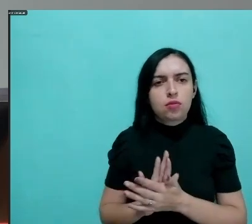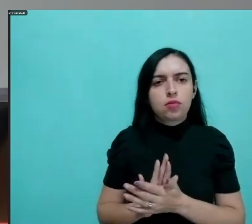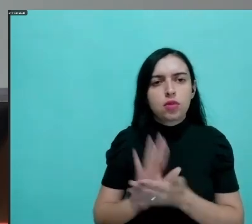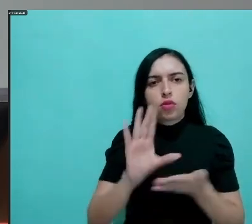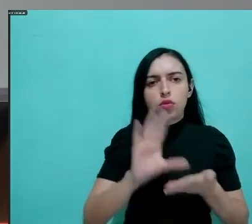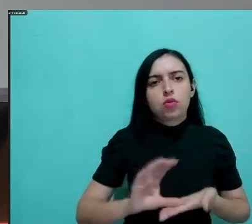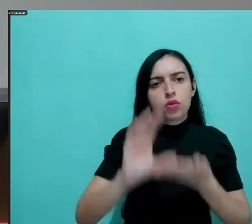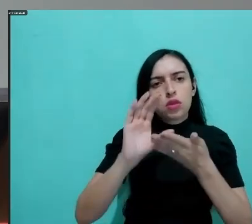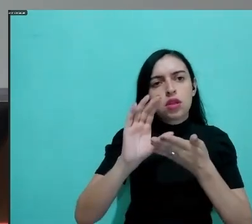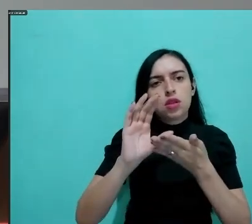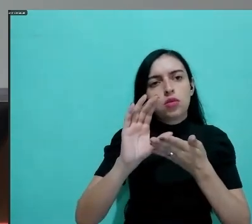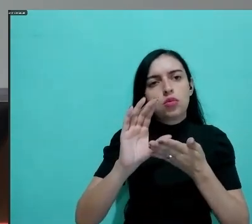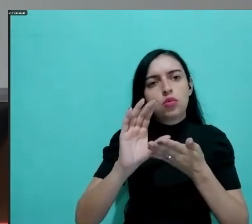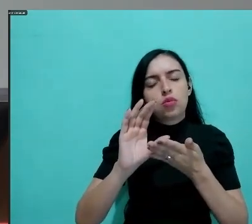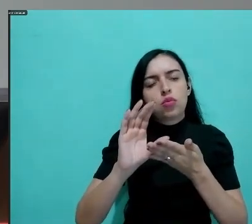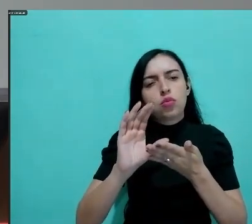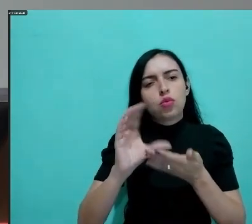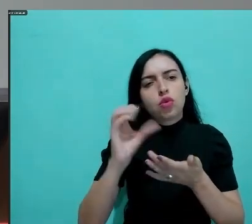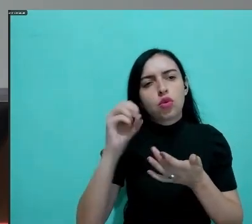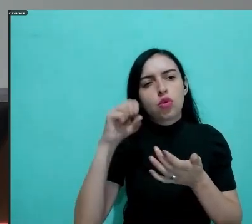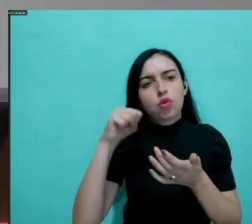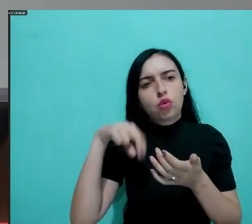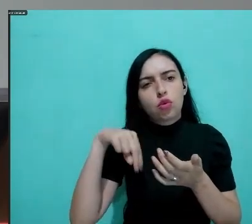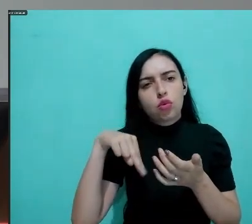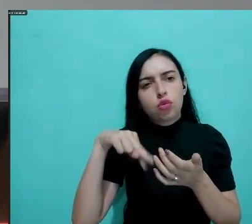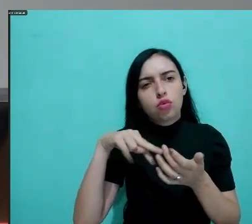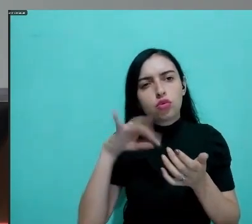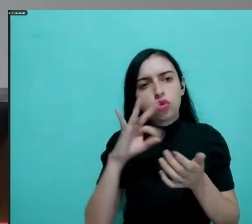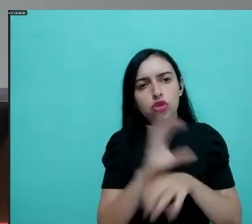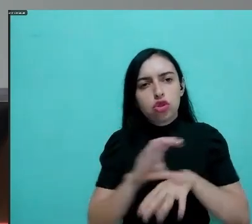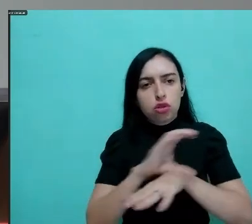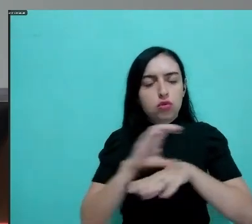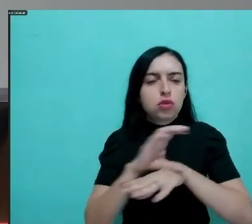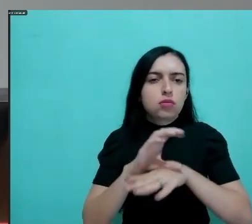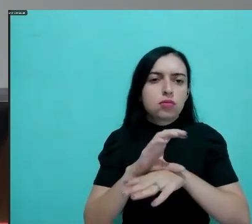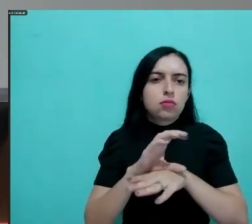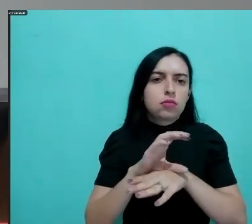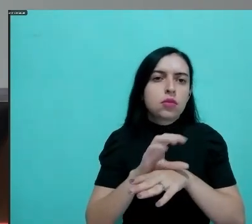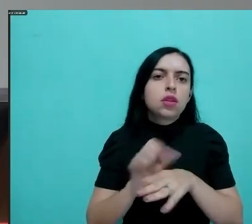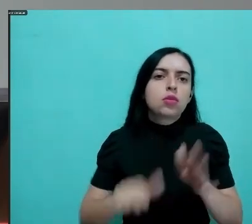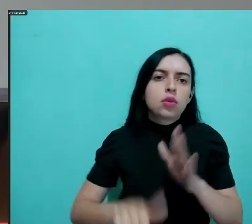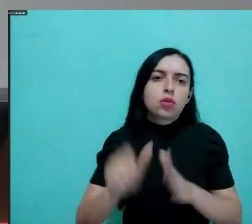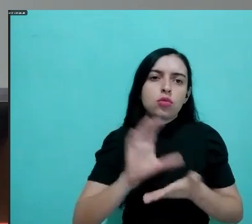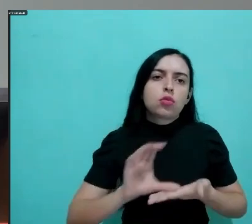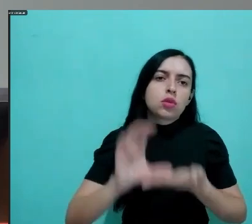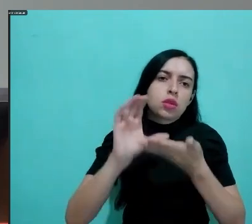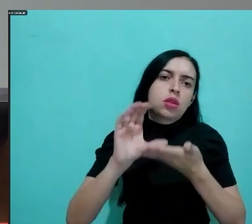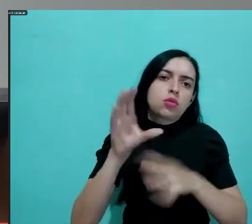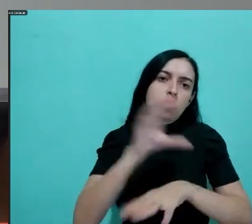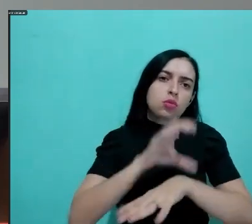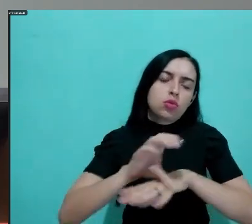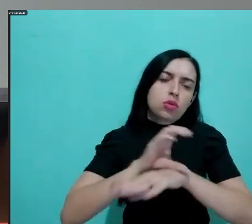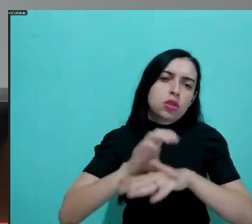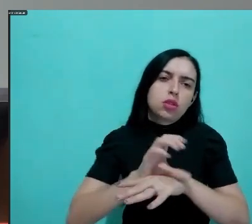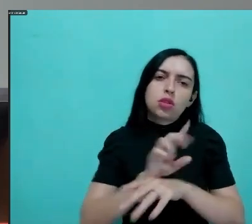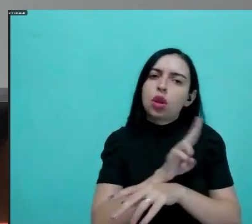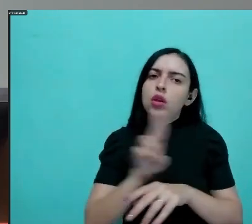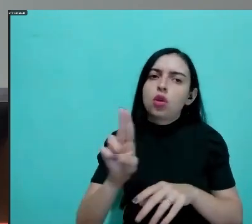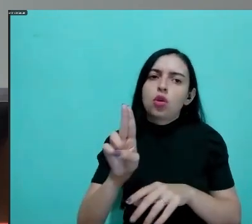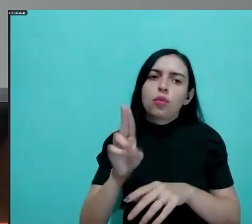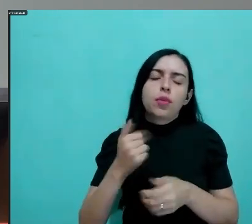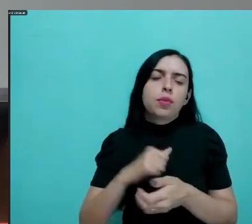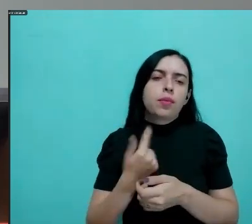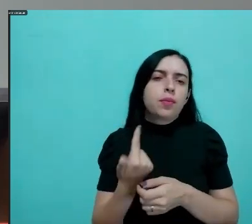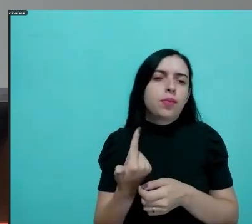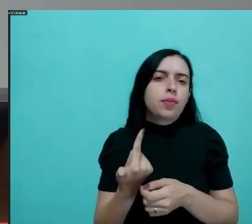Constitucional. Por primera vez hemos consagrado un juez constitucional, que no se llama juez, porque hay